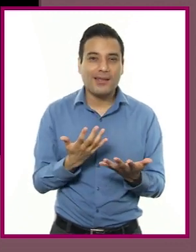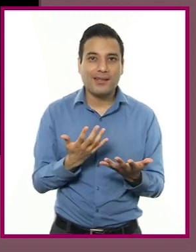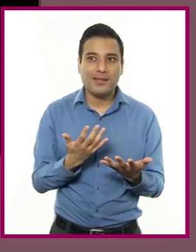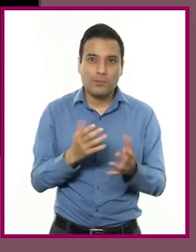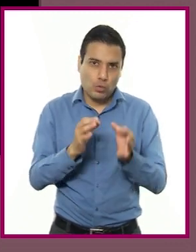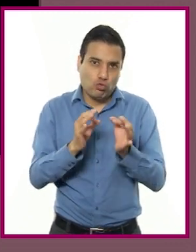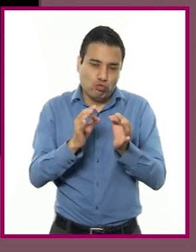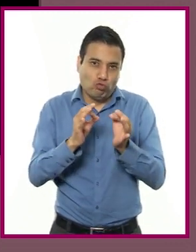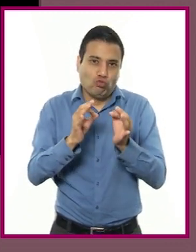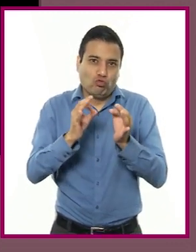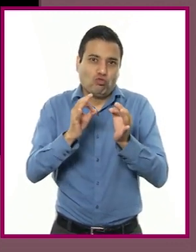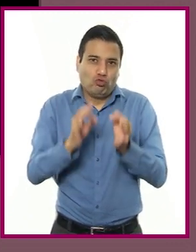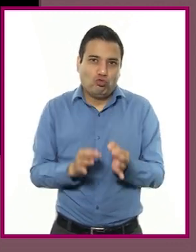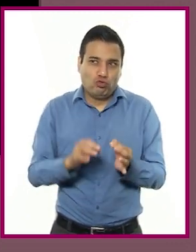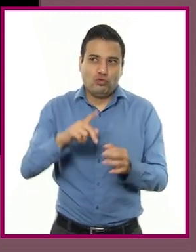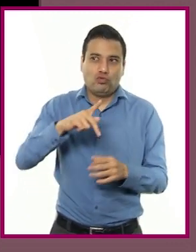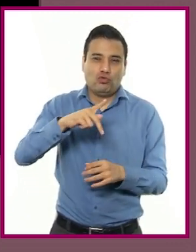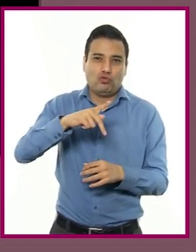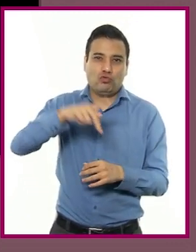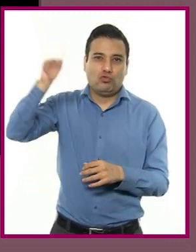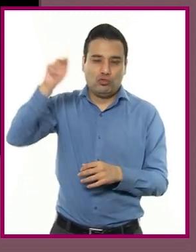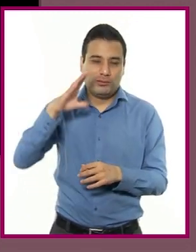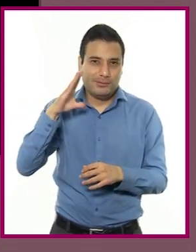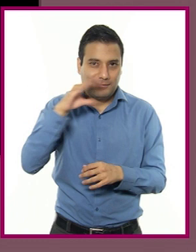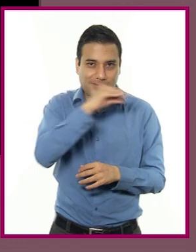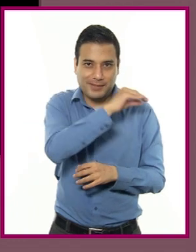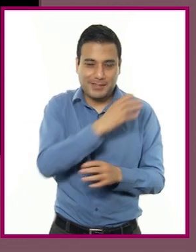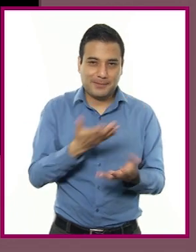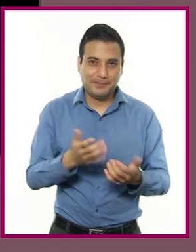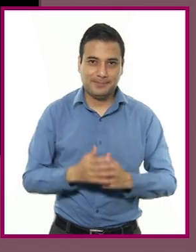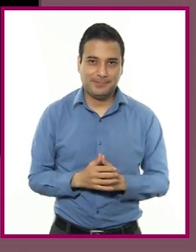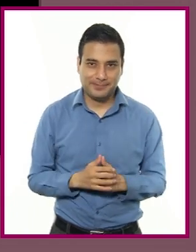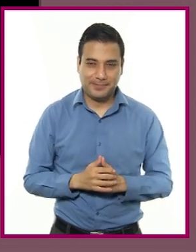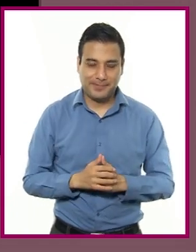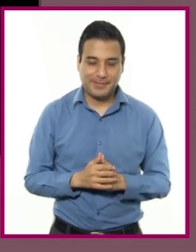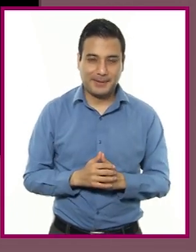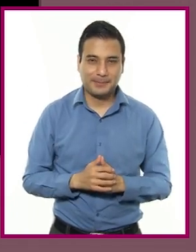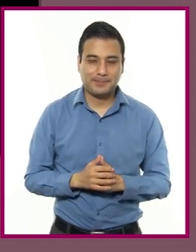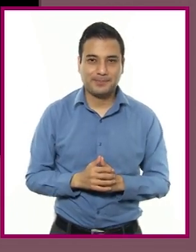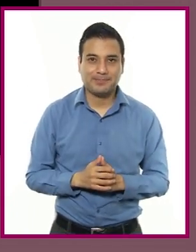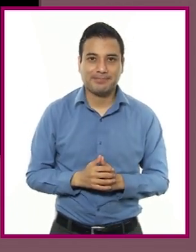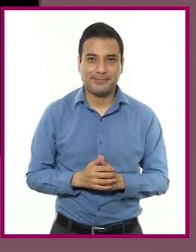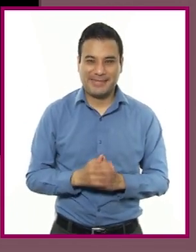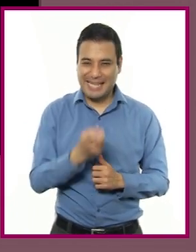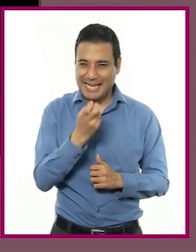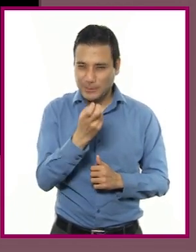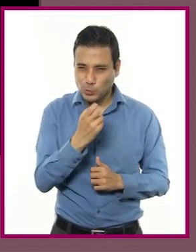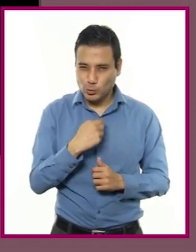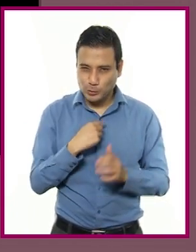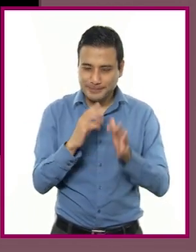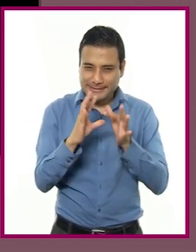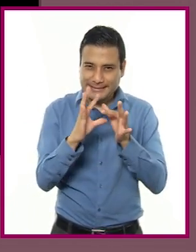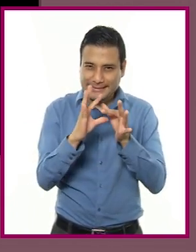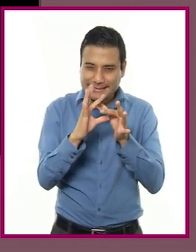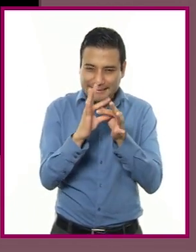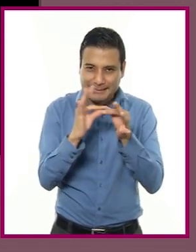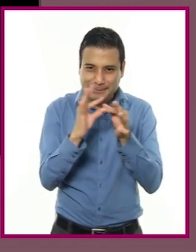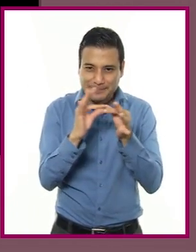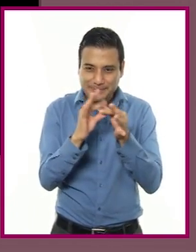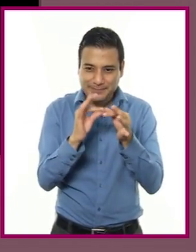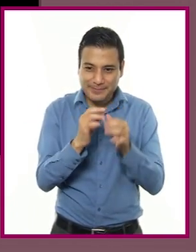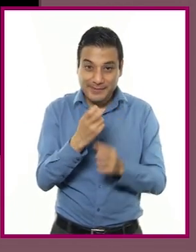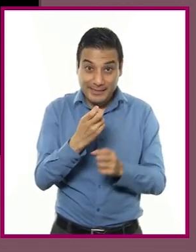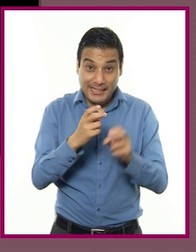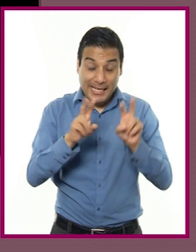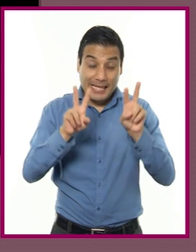origen afro-mestizo, ¿no? Uh-huh. Entonces, bueno, un poco con esto quiero ilustrar, digo, es difícil hablar de esto en